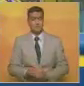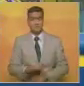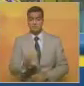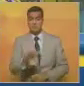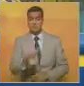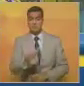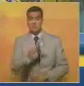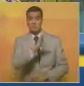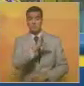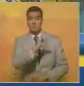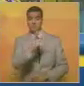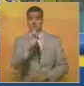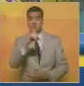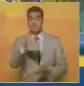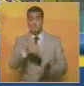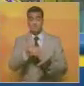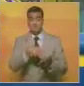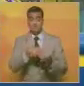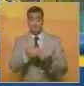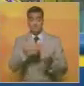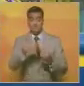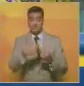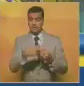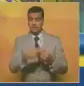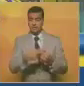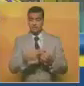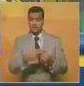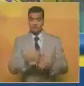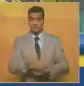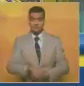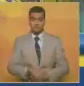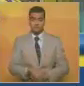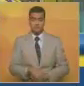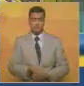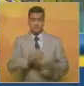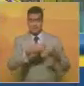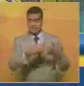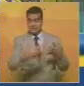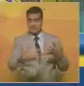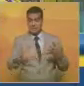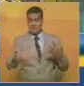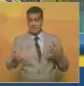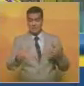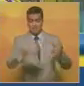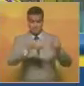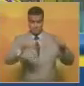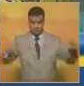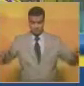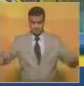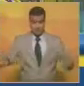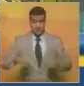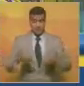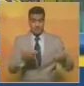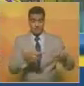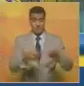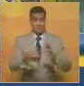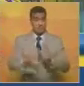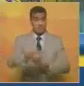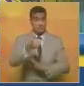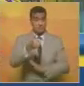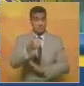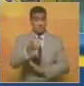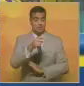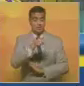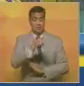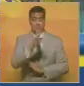unos 60.000 barriles de petróleo se han derramado en una extensión que sobrepasa